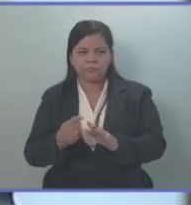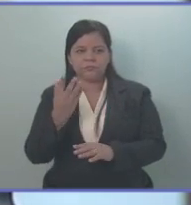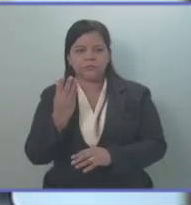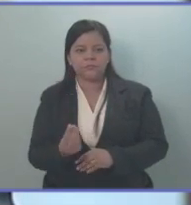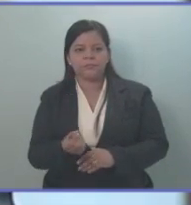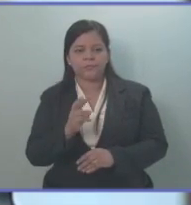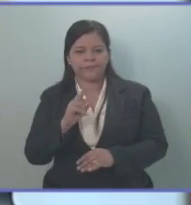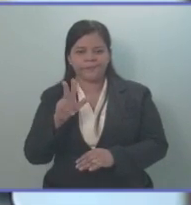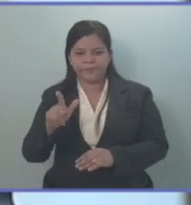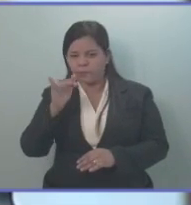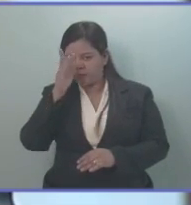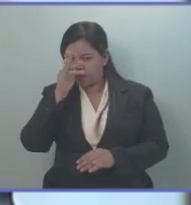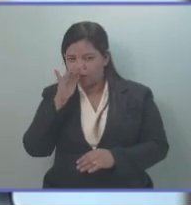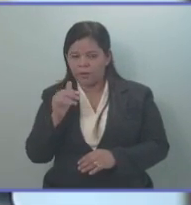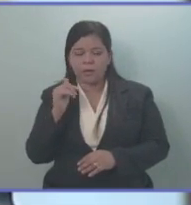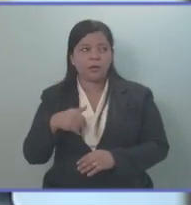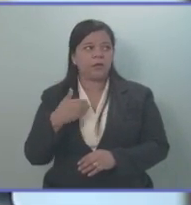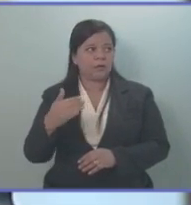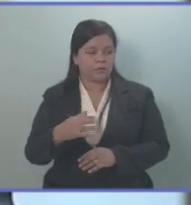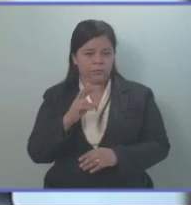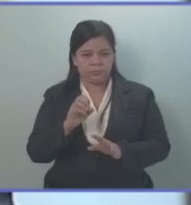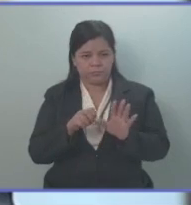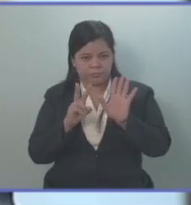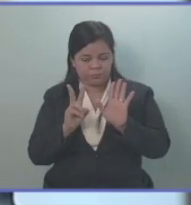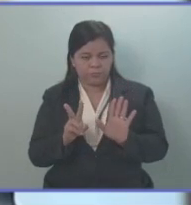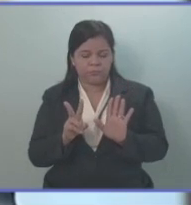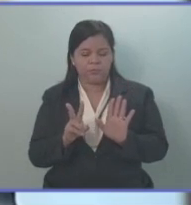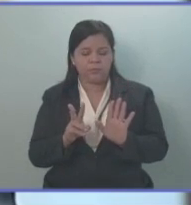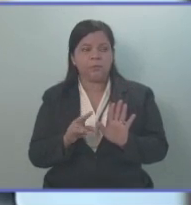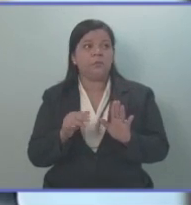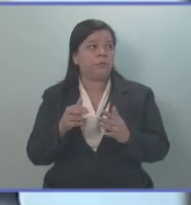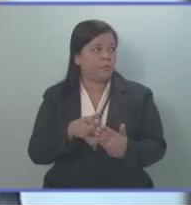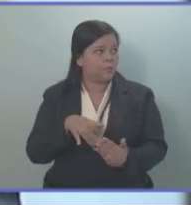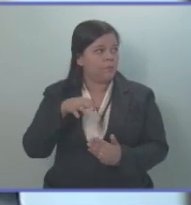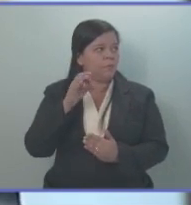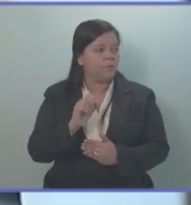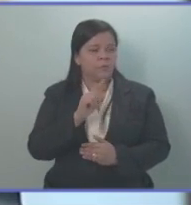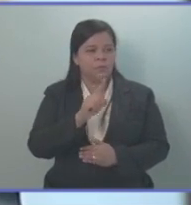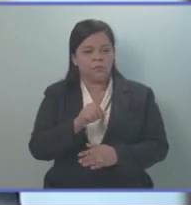fecha 23 de febrero de 2017,